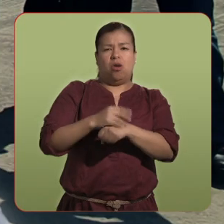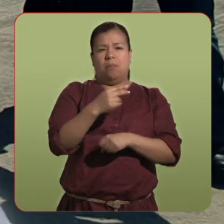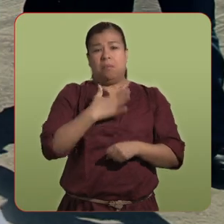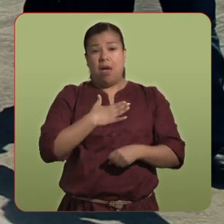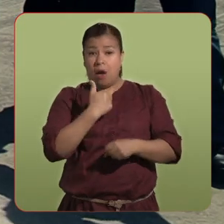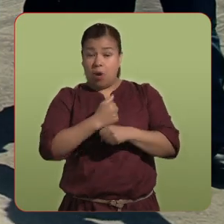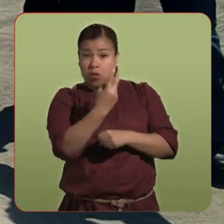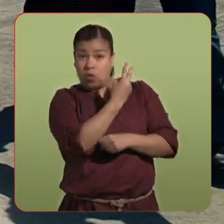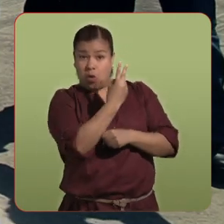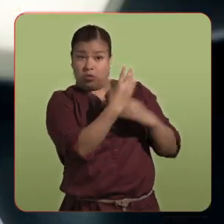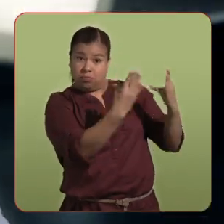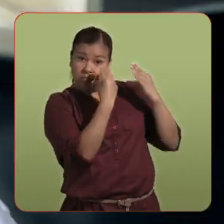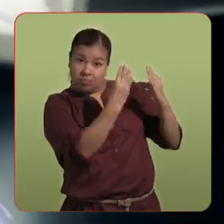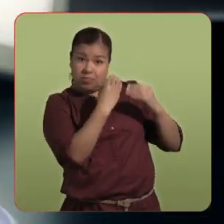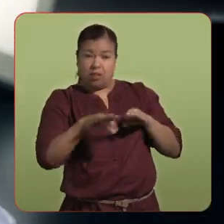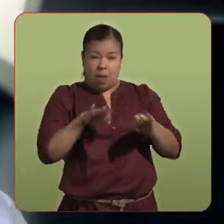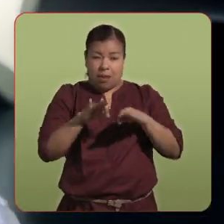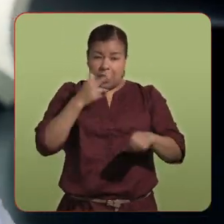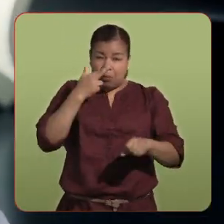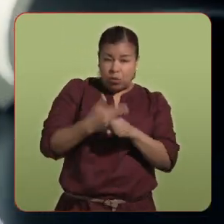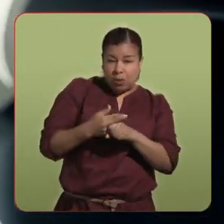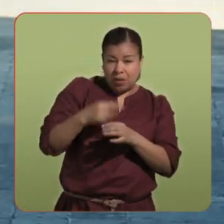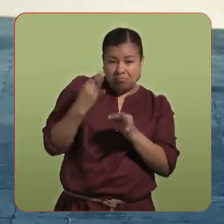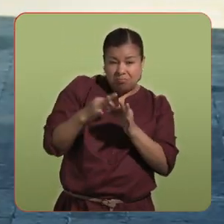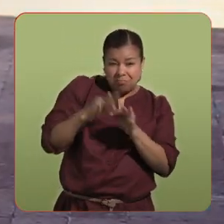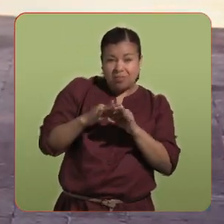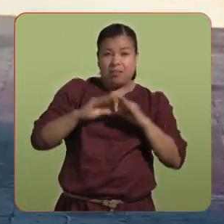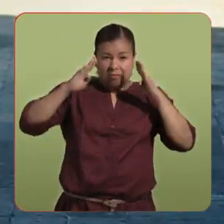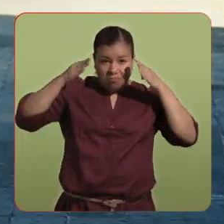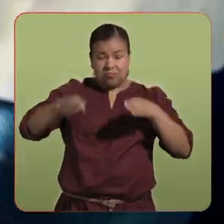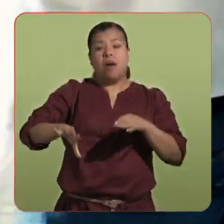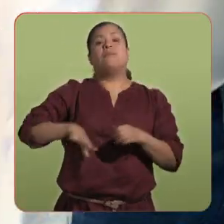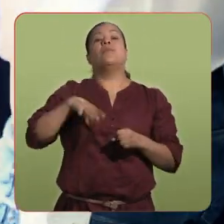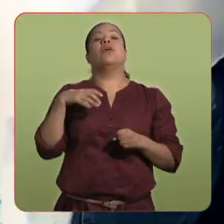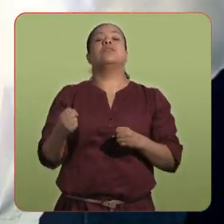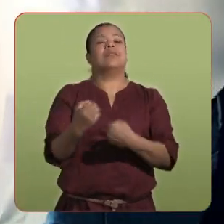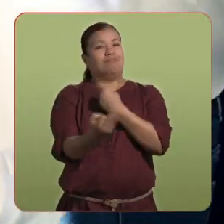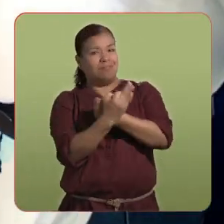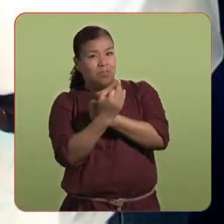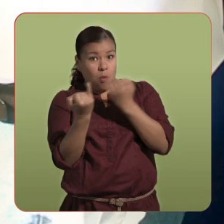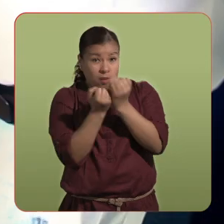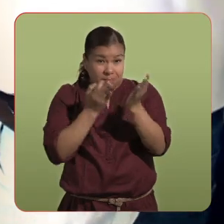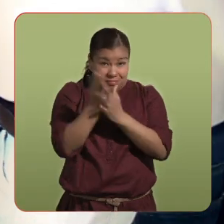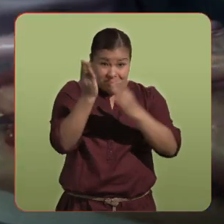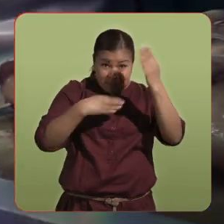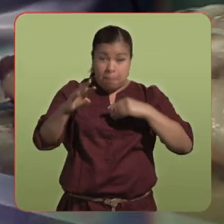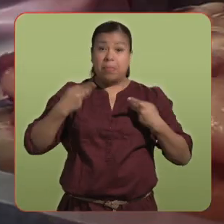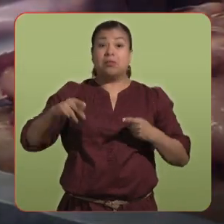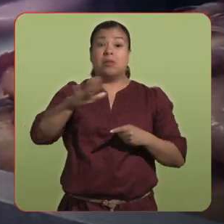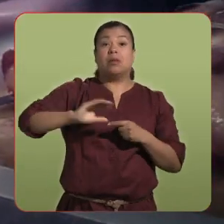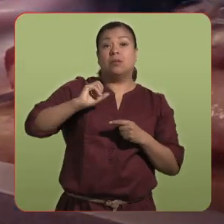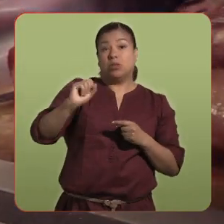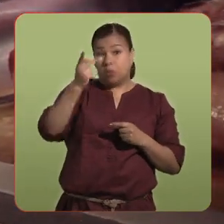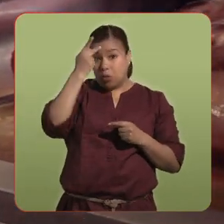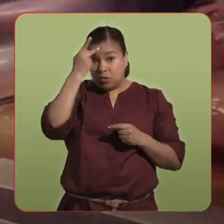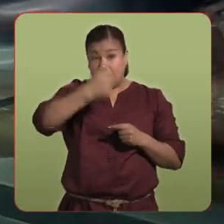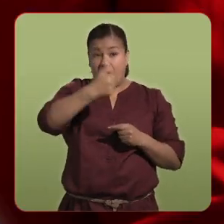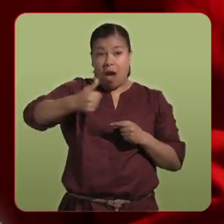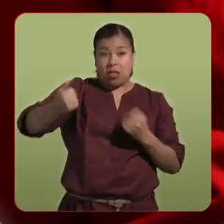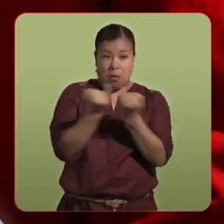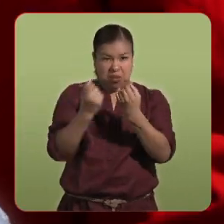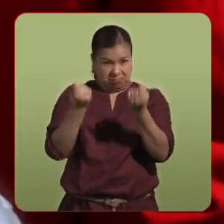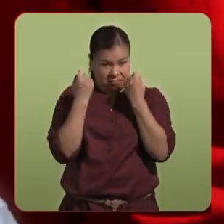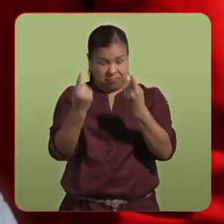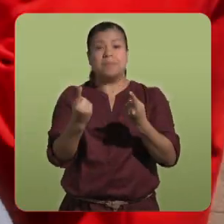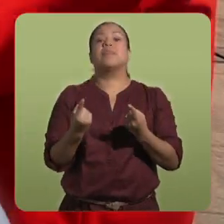que el trabajo y la disciplina son el mejor camino para triunfar. Y esa misma dedicación y esfuerzo es lo que veo en cada uno de los potosinos.